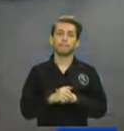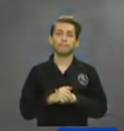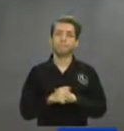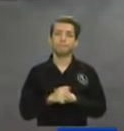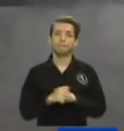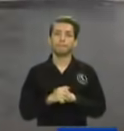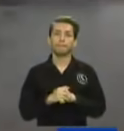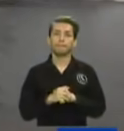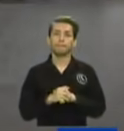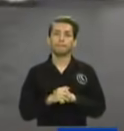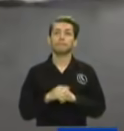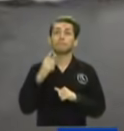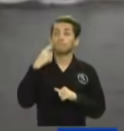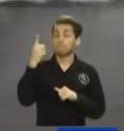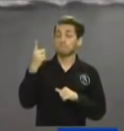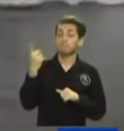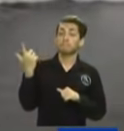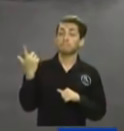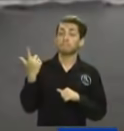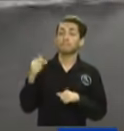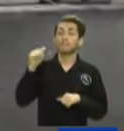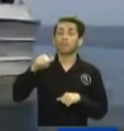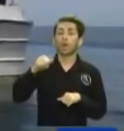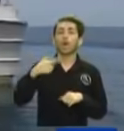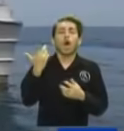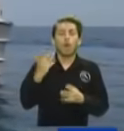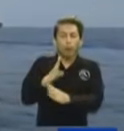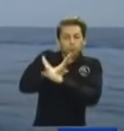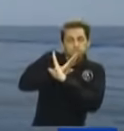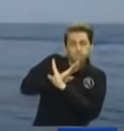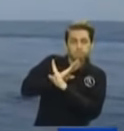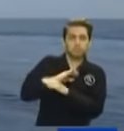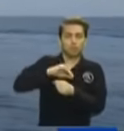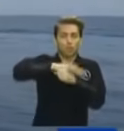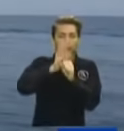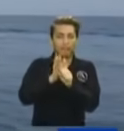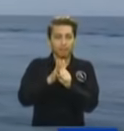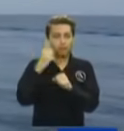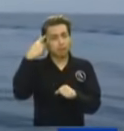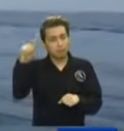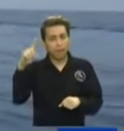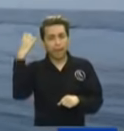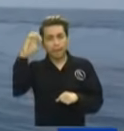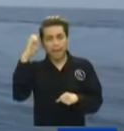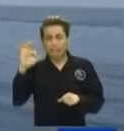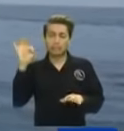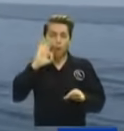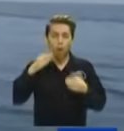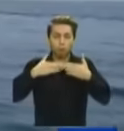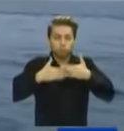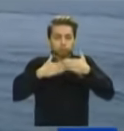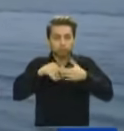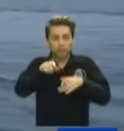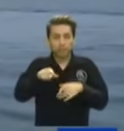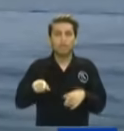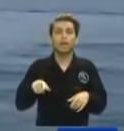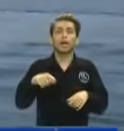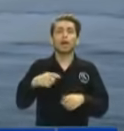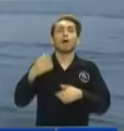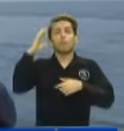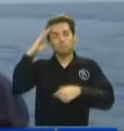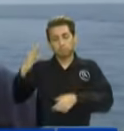Como parte de la prevención del COVID-19 y cubrir algunas emergencias vía marítima, el Comando Naval del Caribe movilizó el